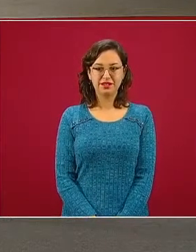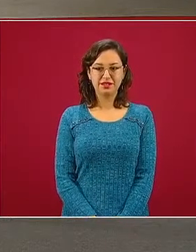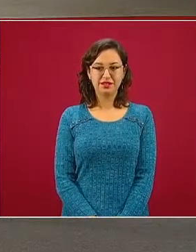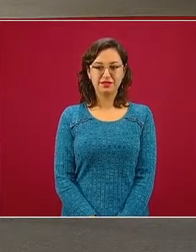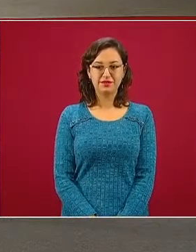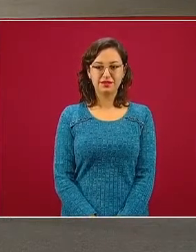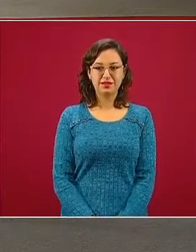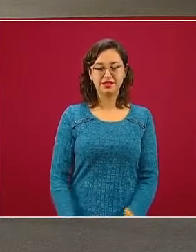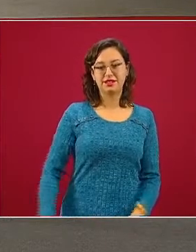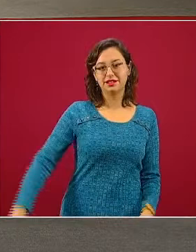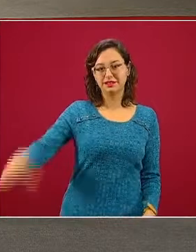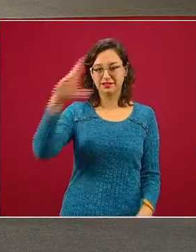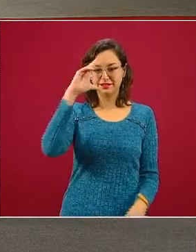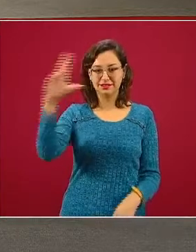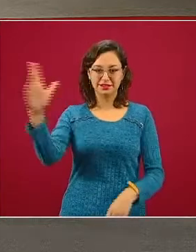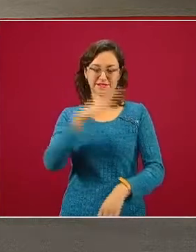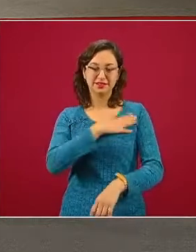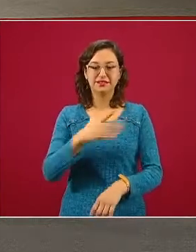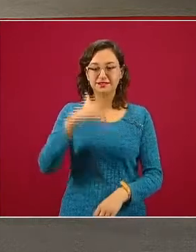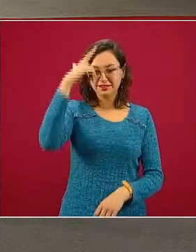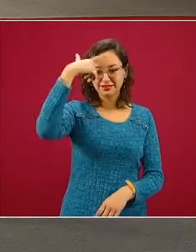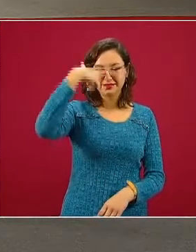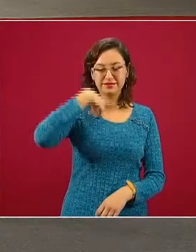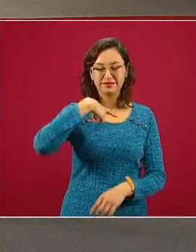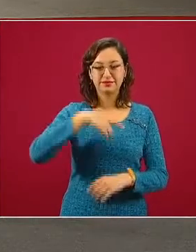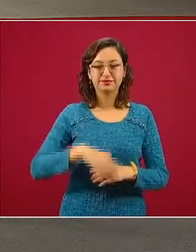Hola, muy buenas noches.